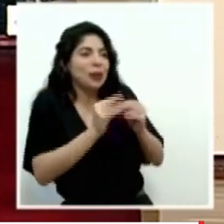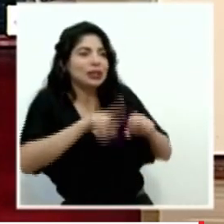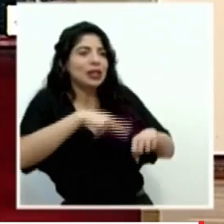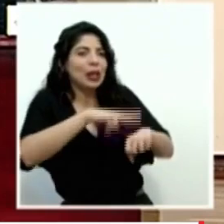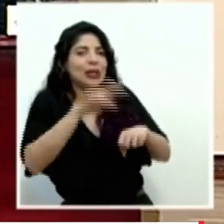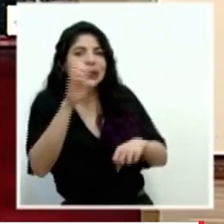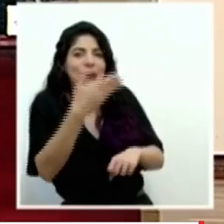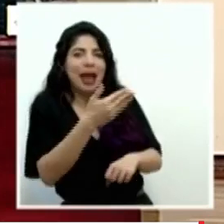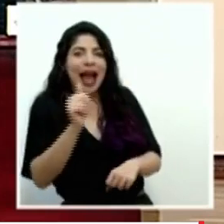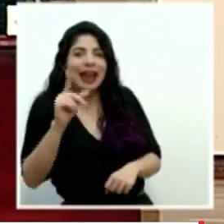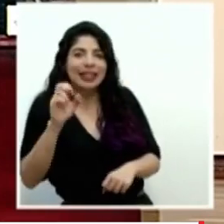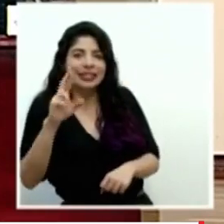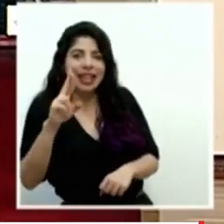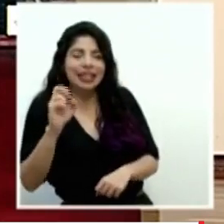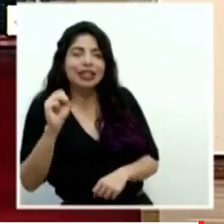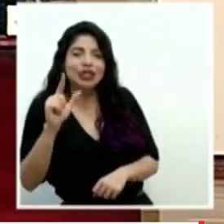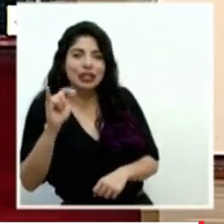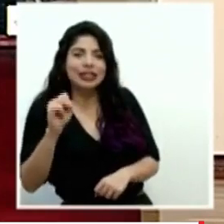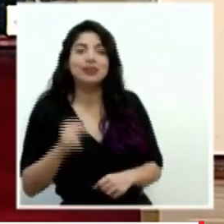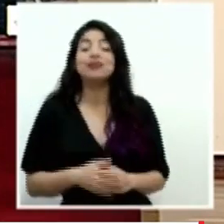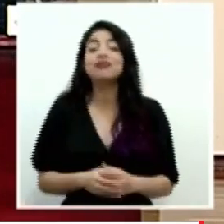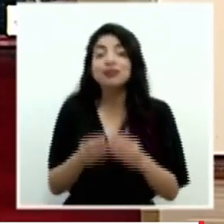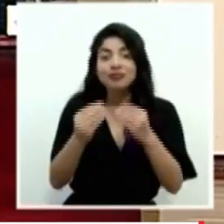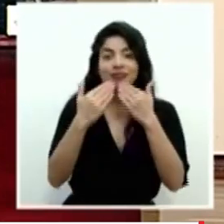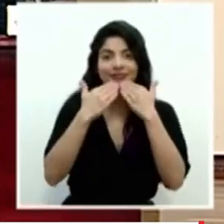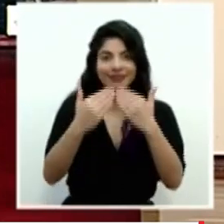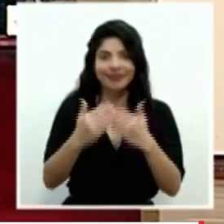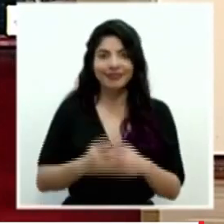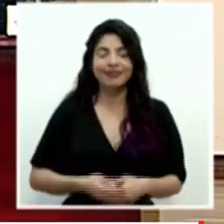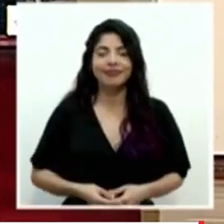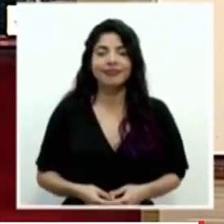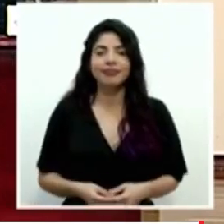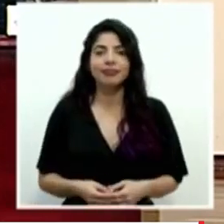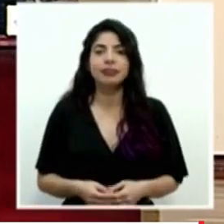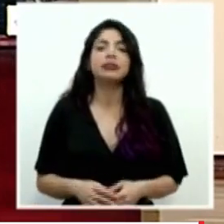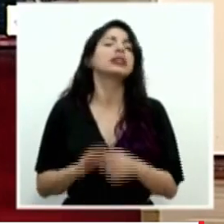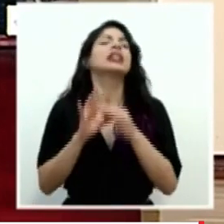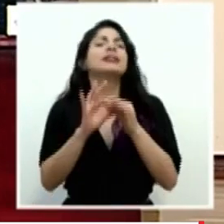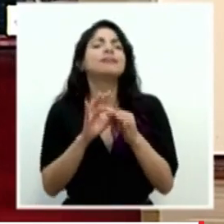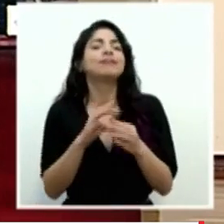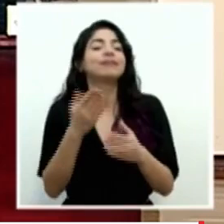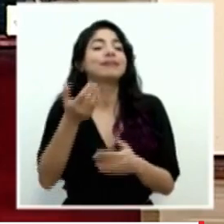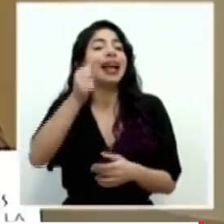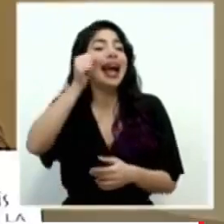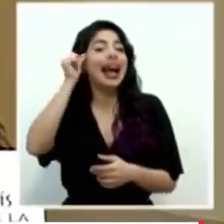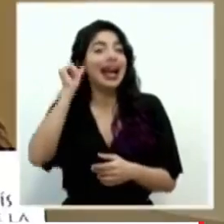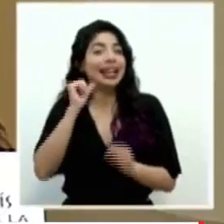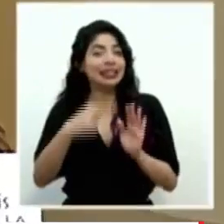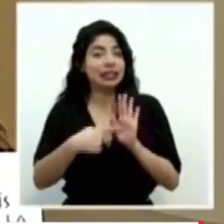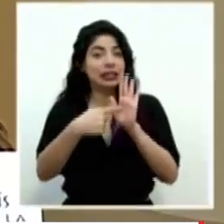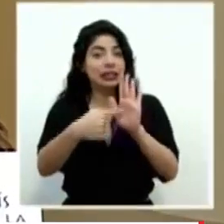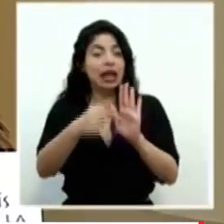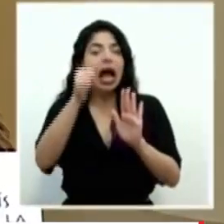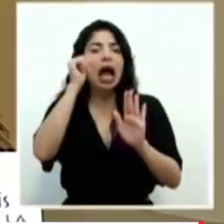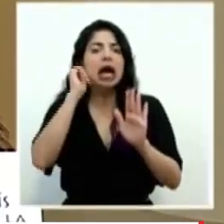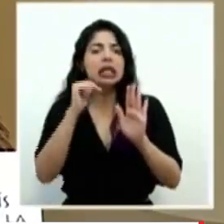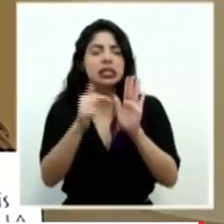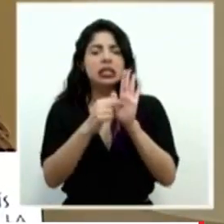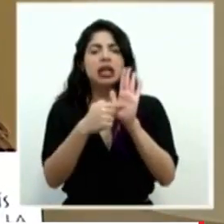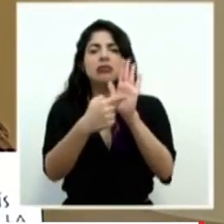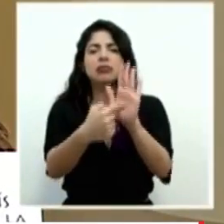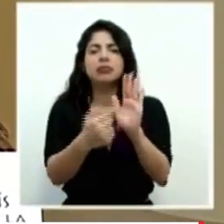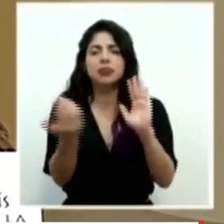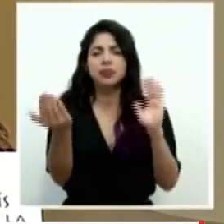Comisión Nacional de Emergencias, don el señor Alexander Solís. Muchas gracias. En relación con lo que vimos ayer, nosotros ayer hicimos una